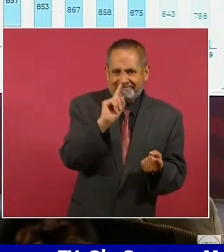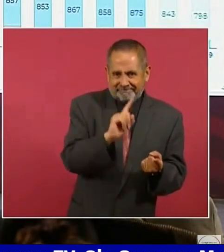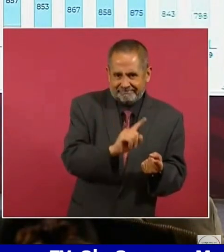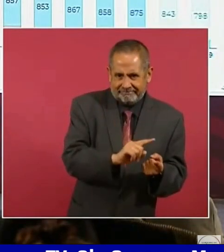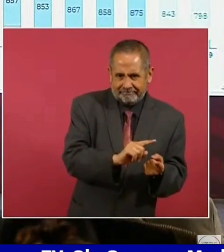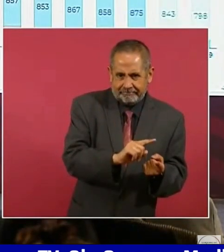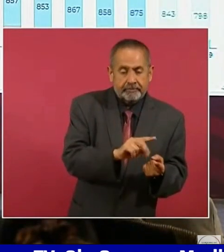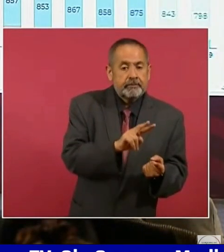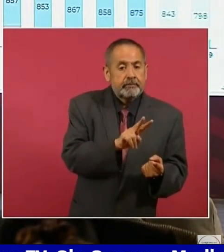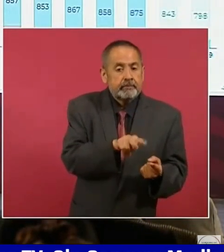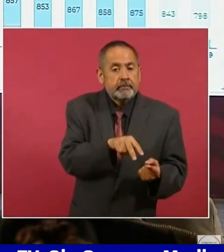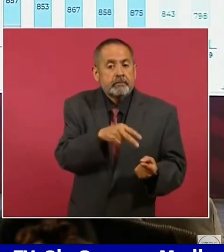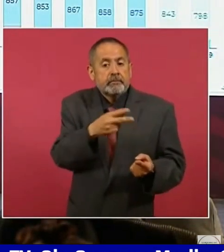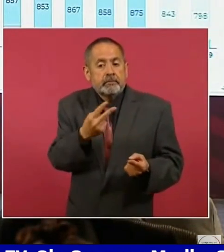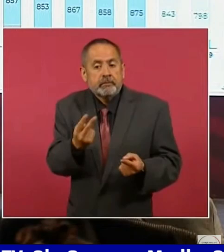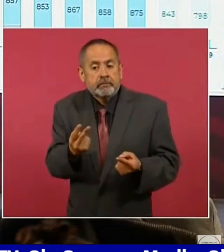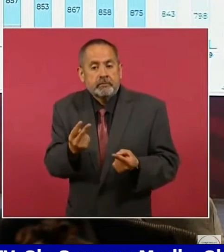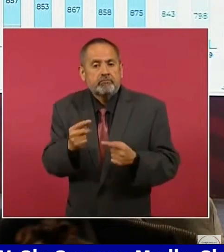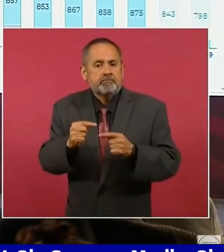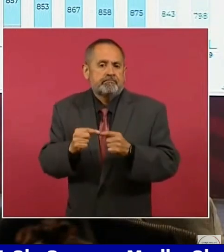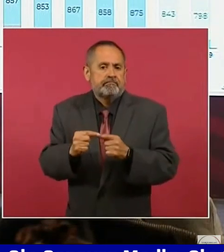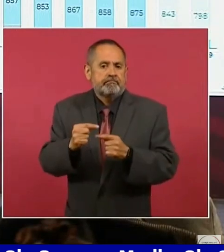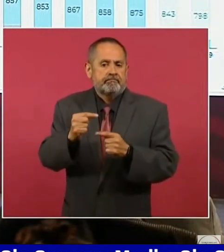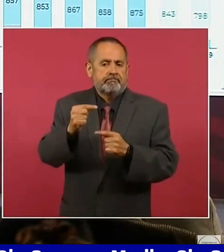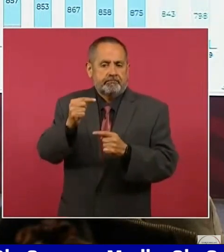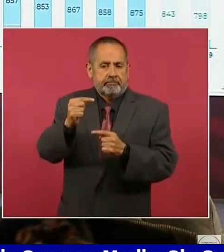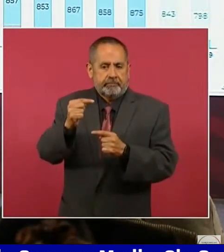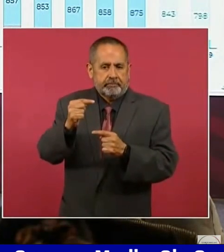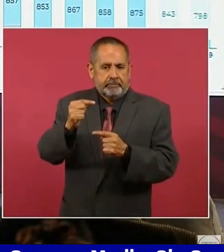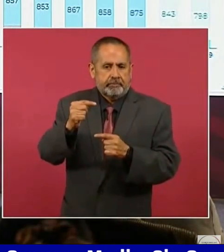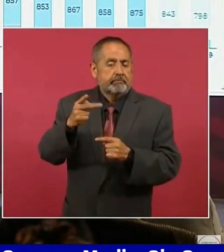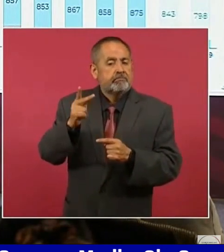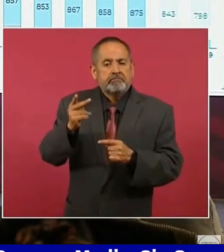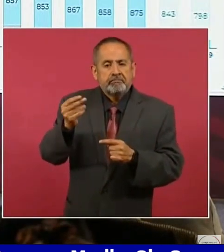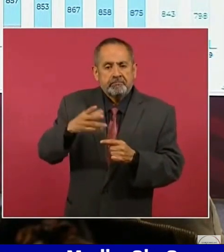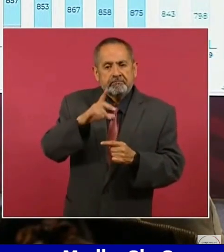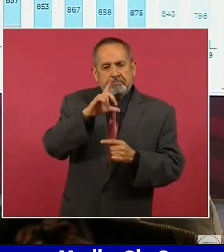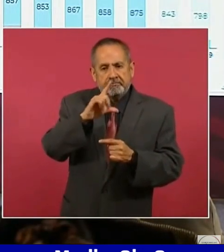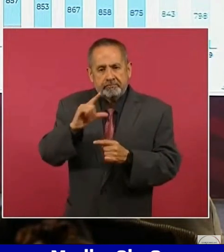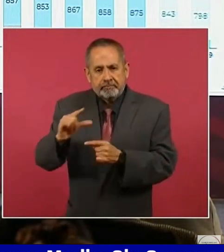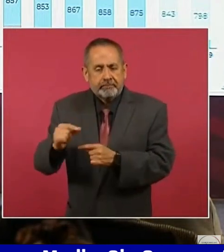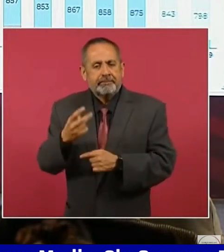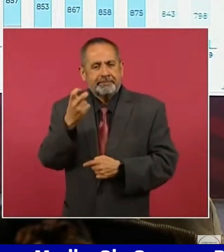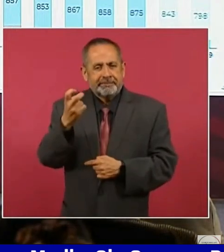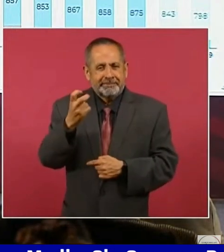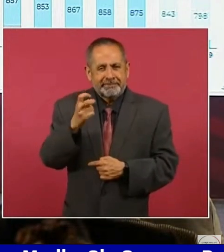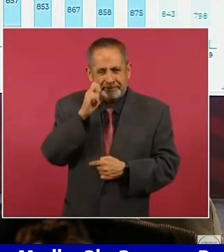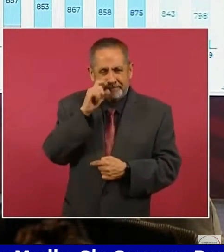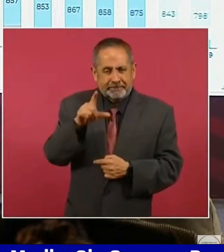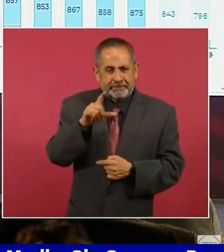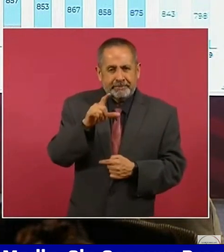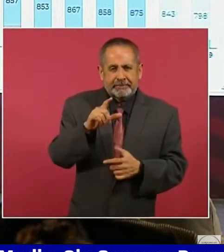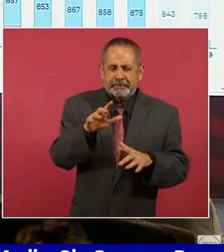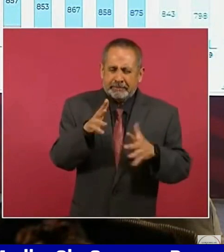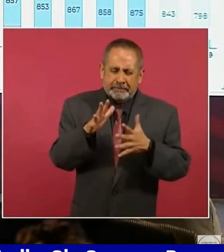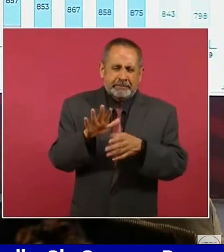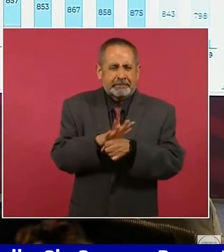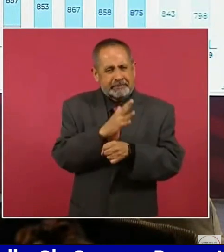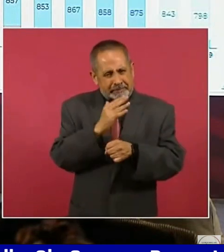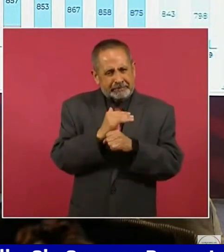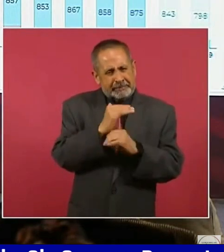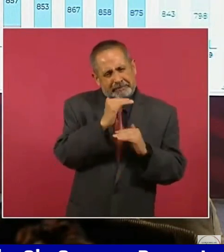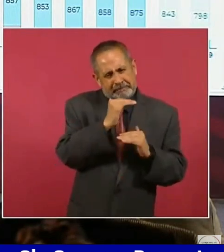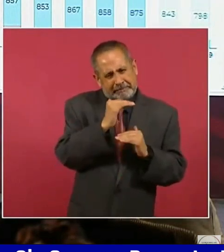dramática, Cumalozap empieza a producir más. Y esto es lo que explica más o menos que se sostenga la producción